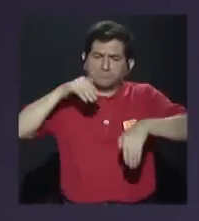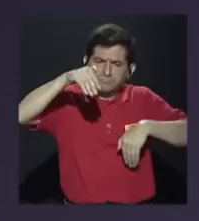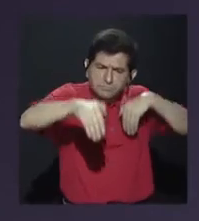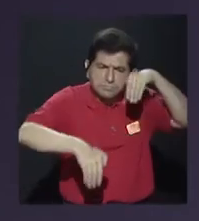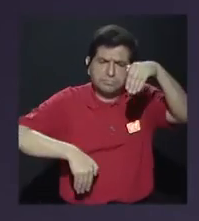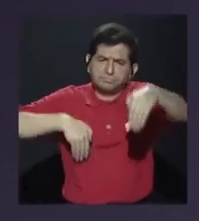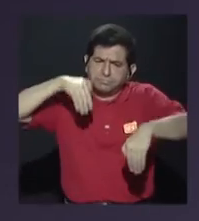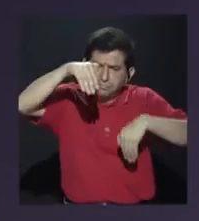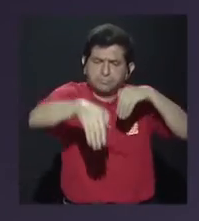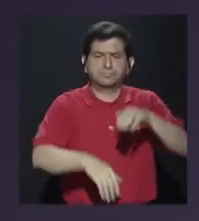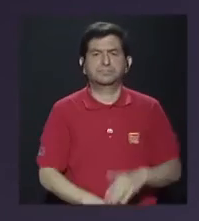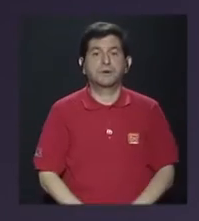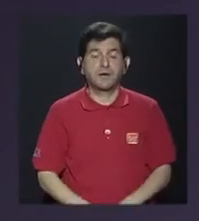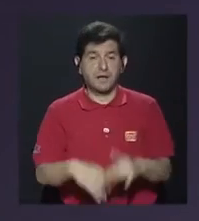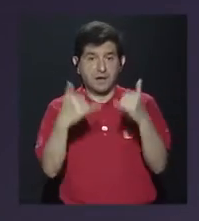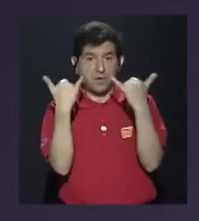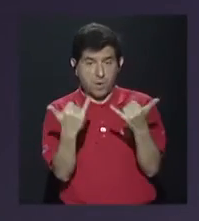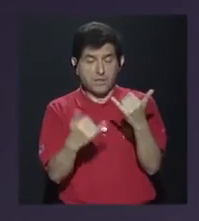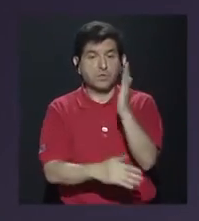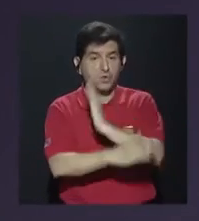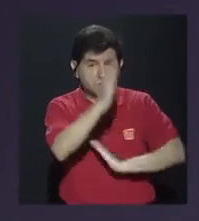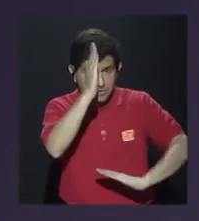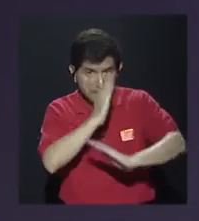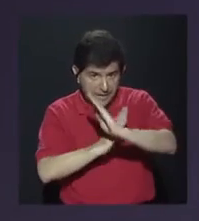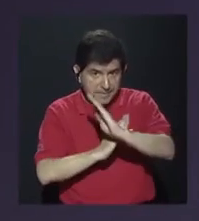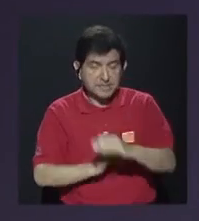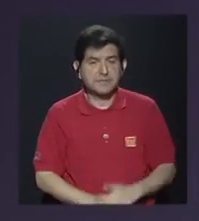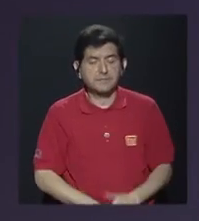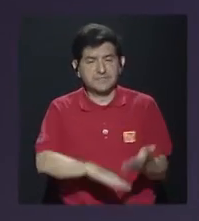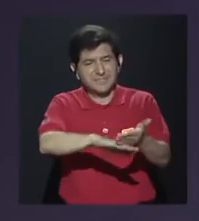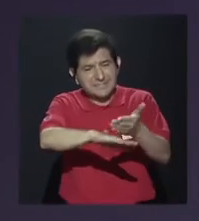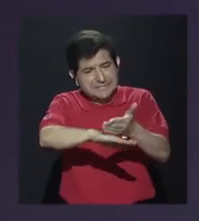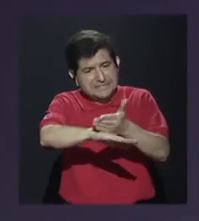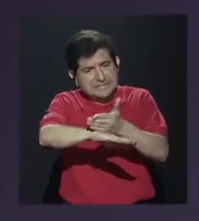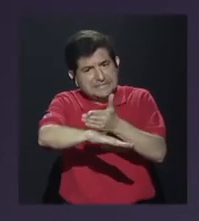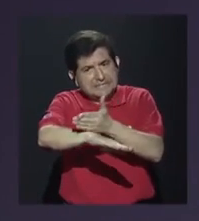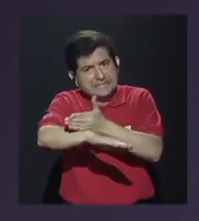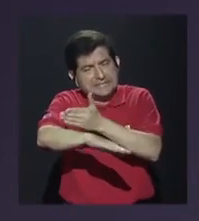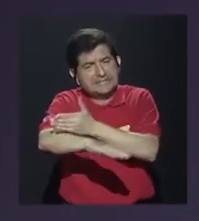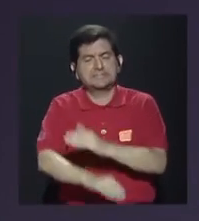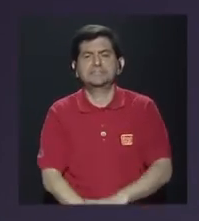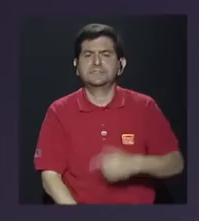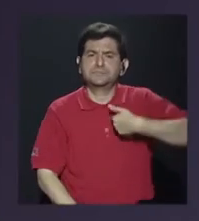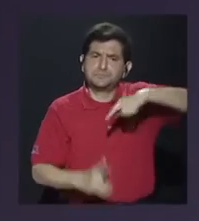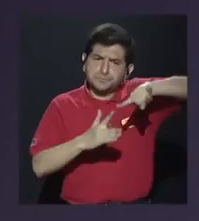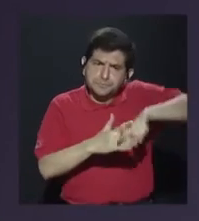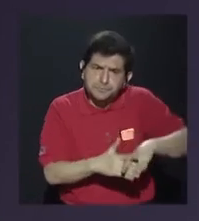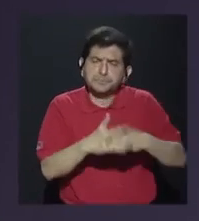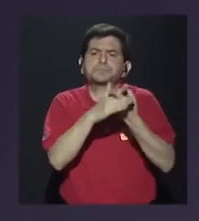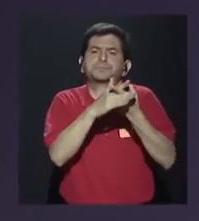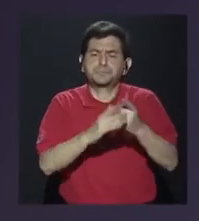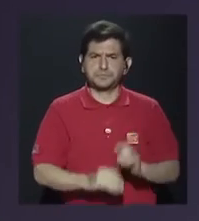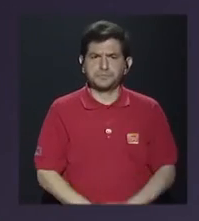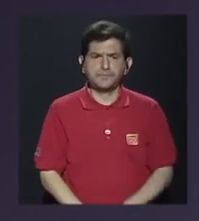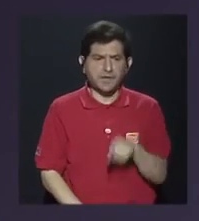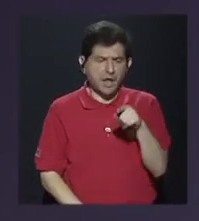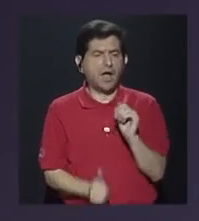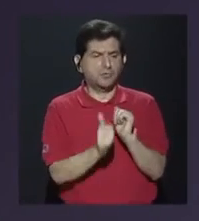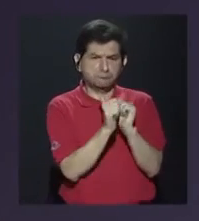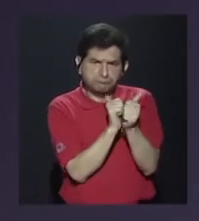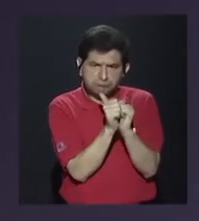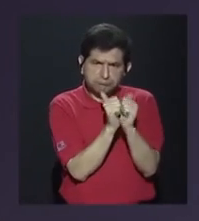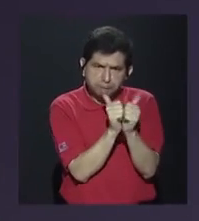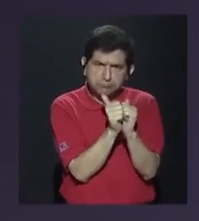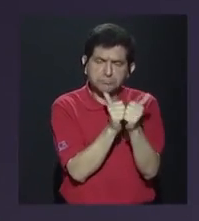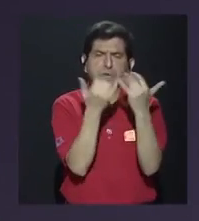cuando ya mi discapacidad fue en progreso, entonces empecé a competir